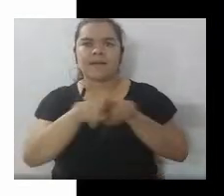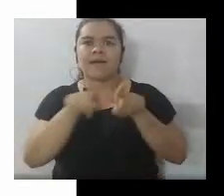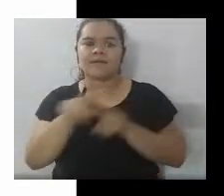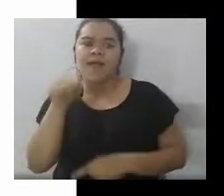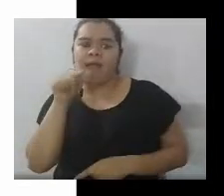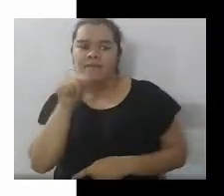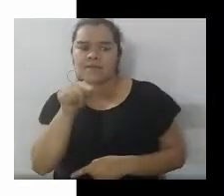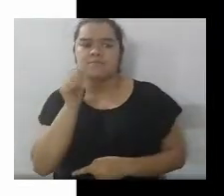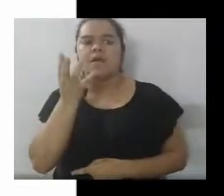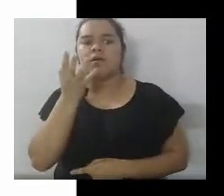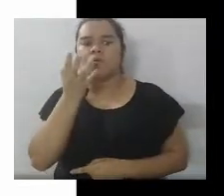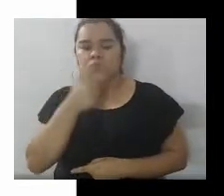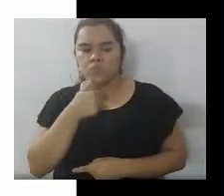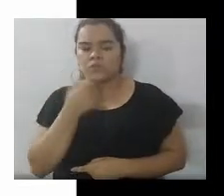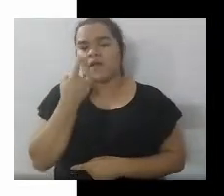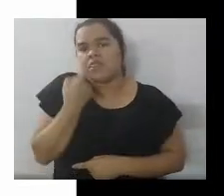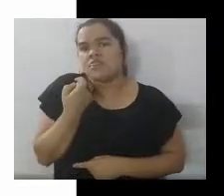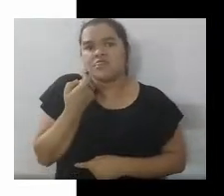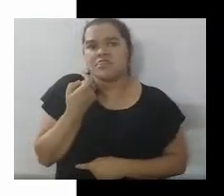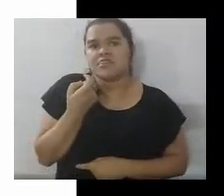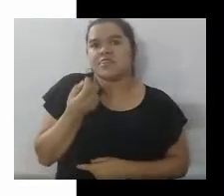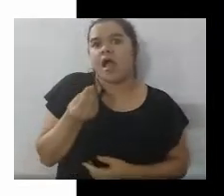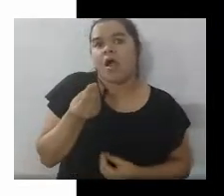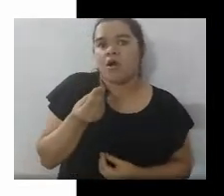ya venimos un poco